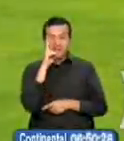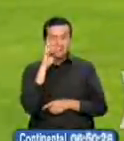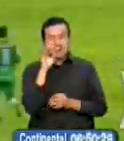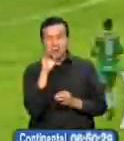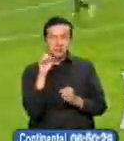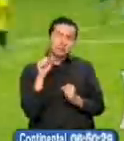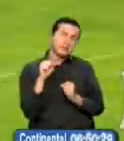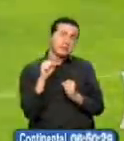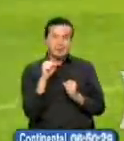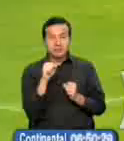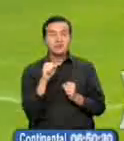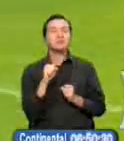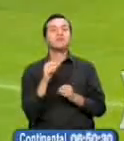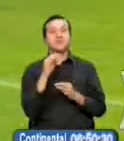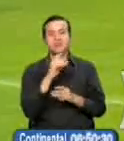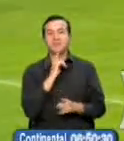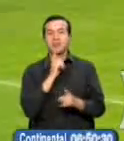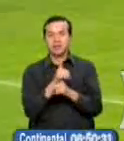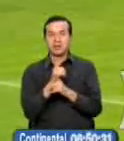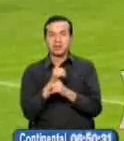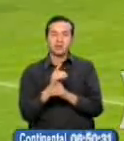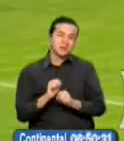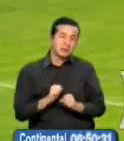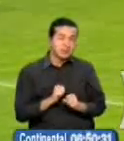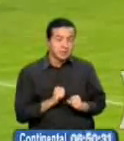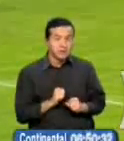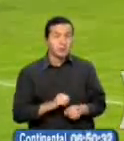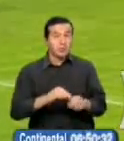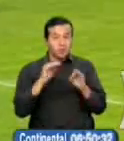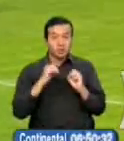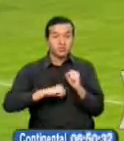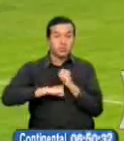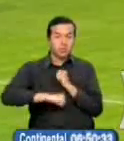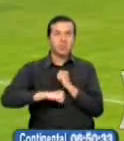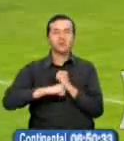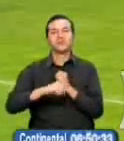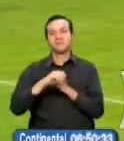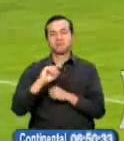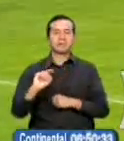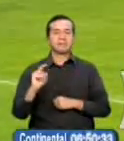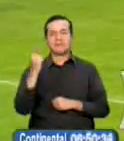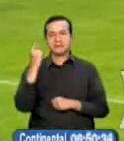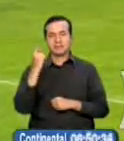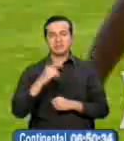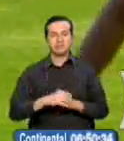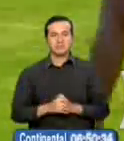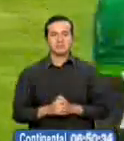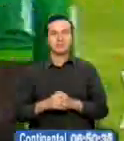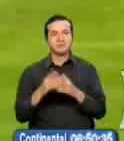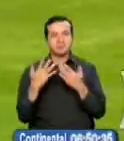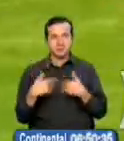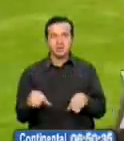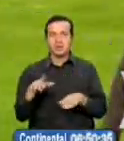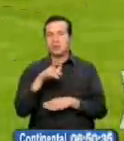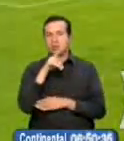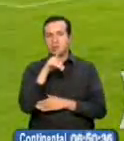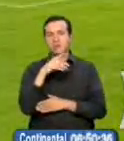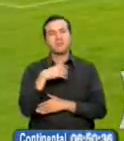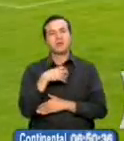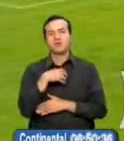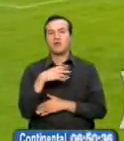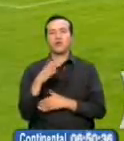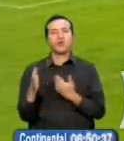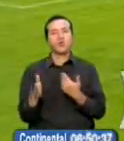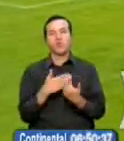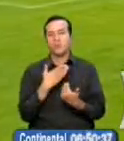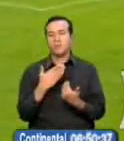acomodarse, incluso lanzándose al piso para poner la pelota en el arco de Mushurruna. A partir de ahí el dominio fue total del